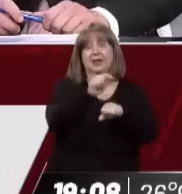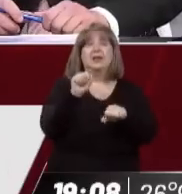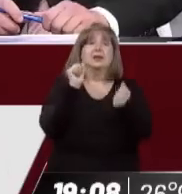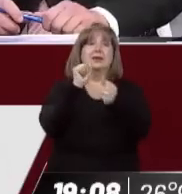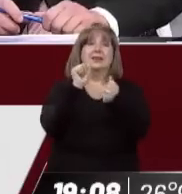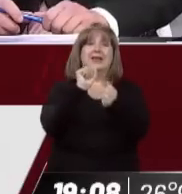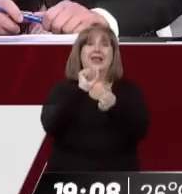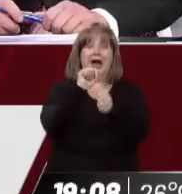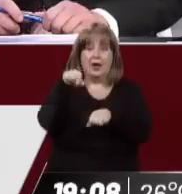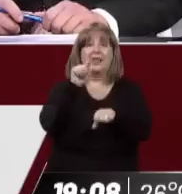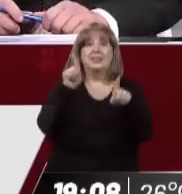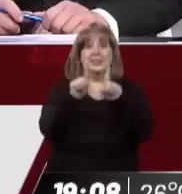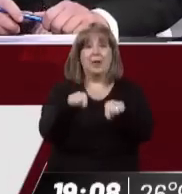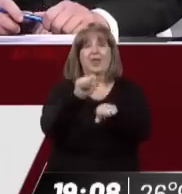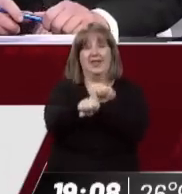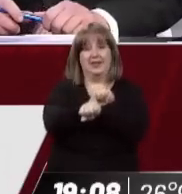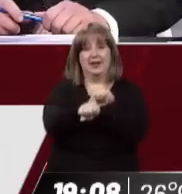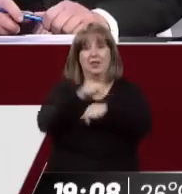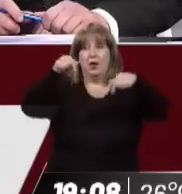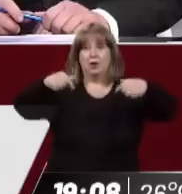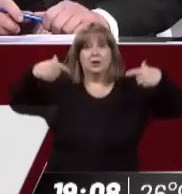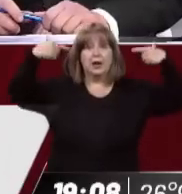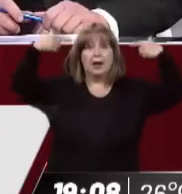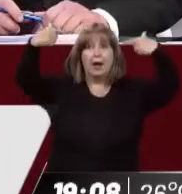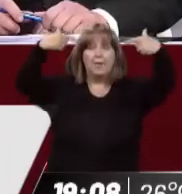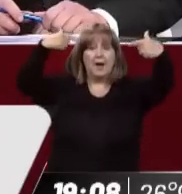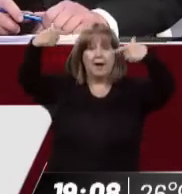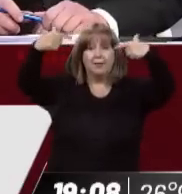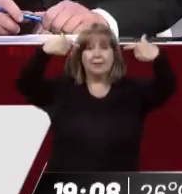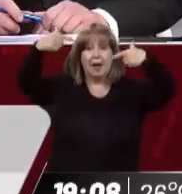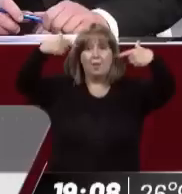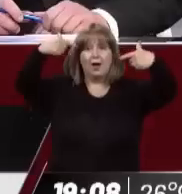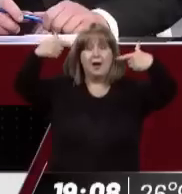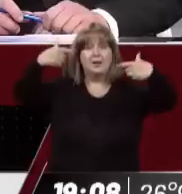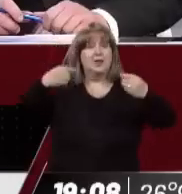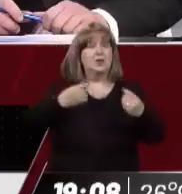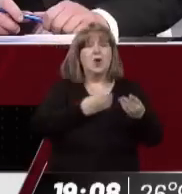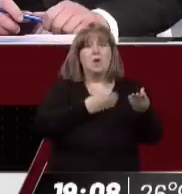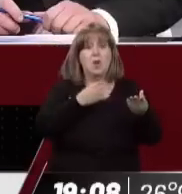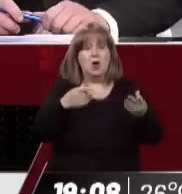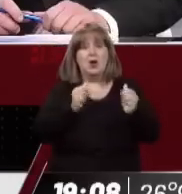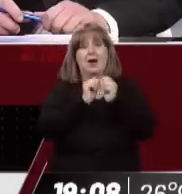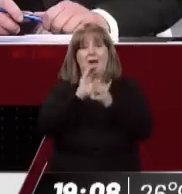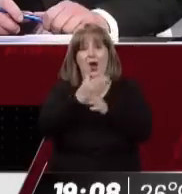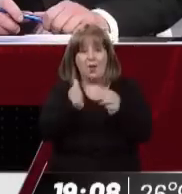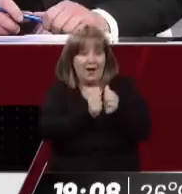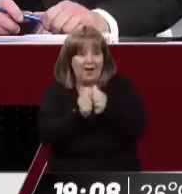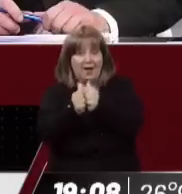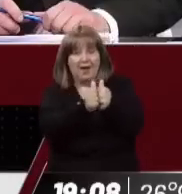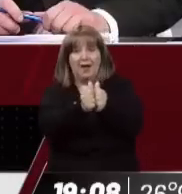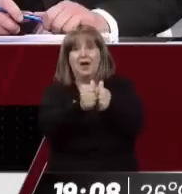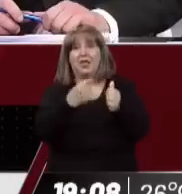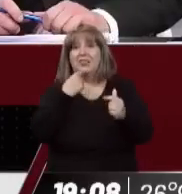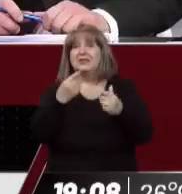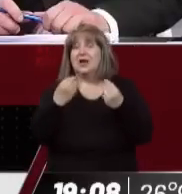son cada una de las cámaras de seguridad para establecer los últimos movimientos del sábado montiel y ahora también de su novia porque lo